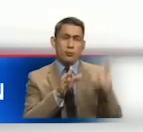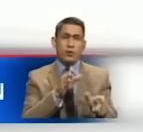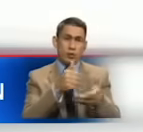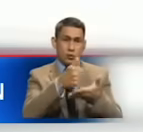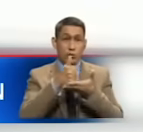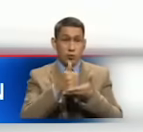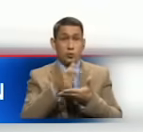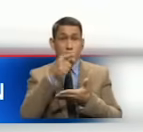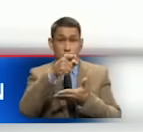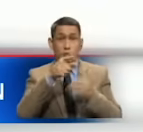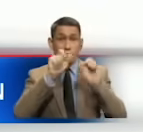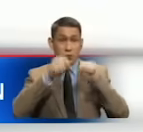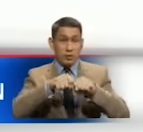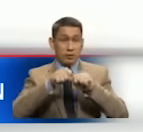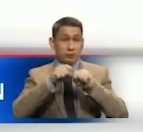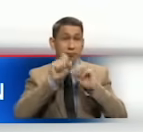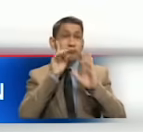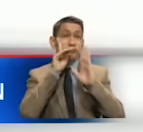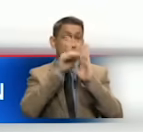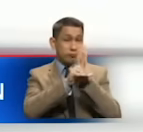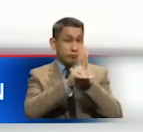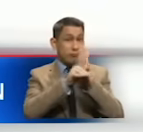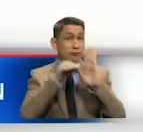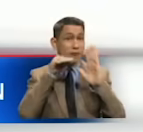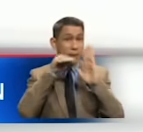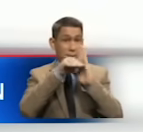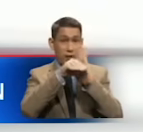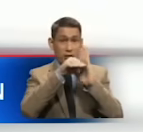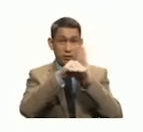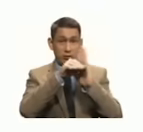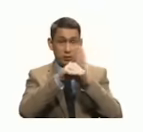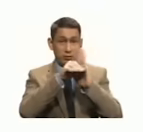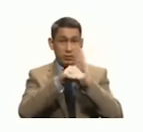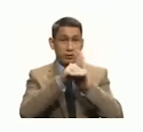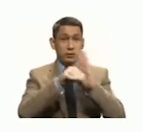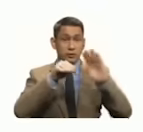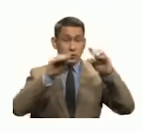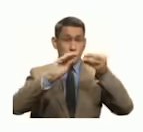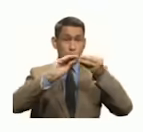Para ayudar a Dani lo pueden realizar a la cuenta de ahorros número